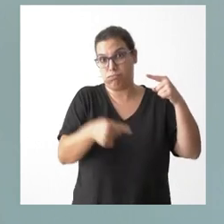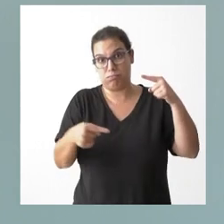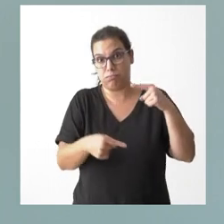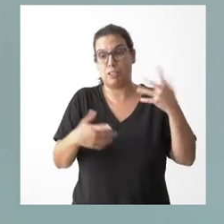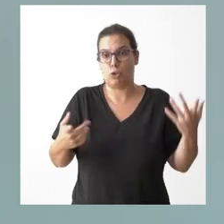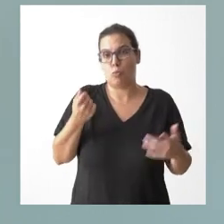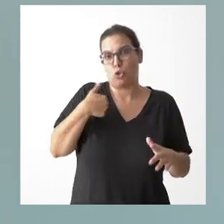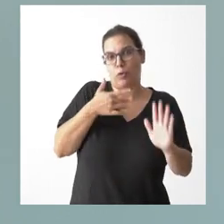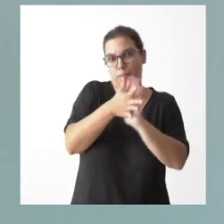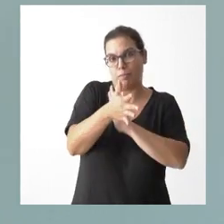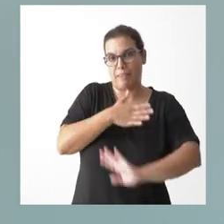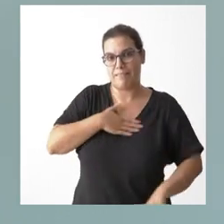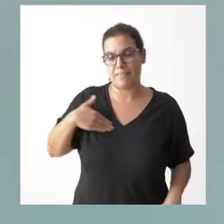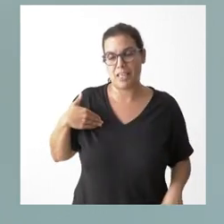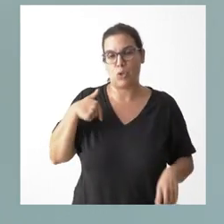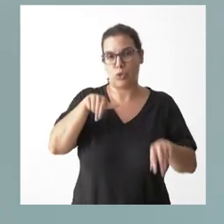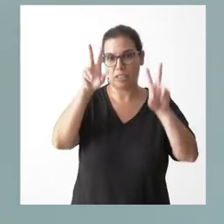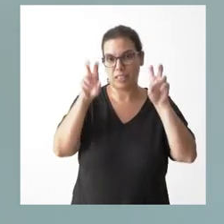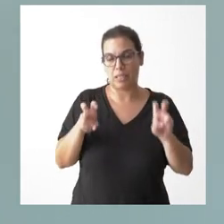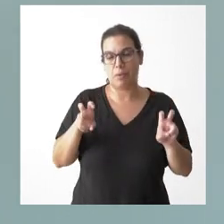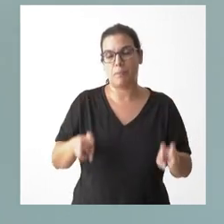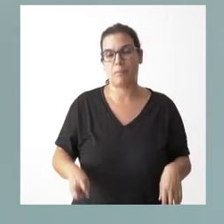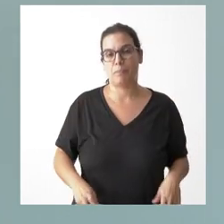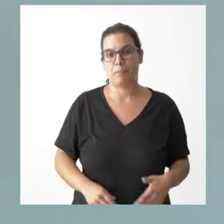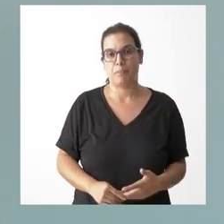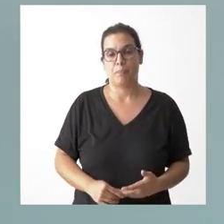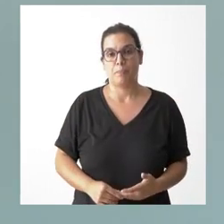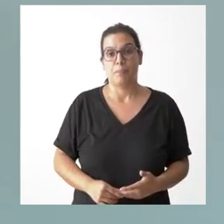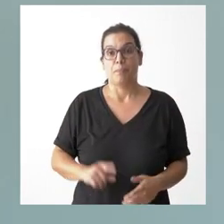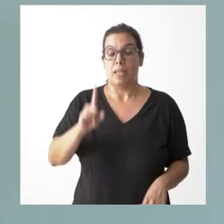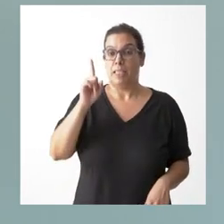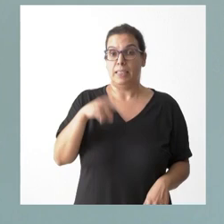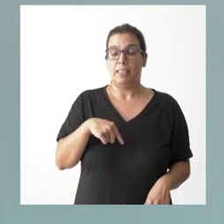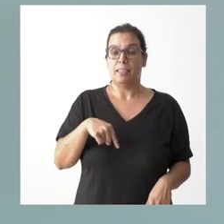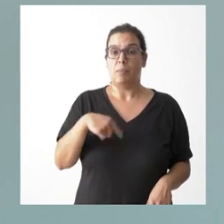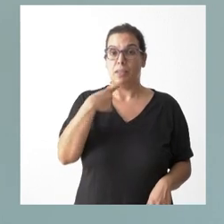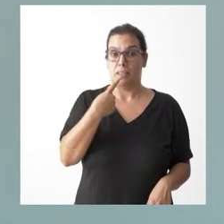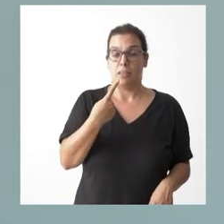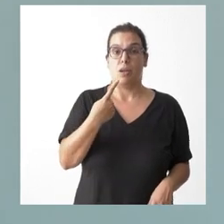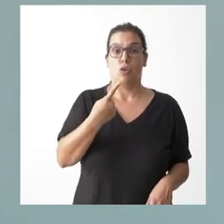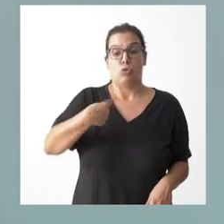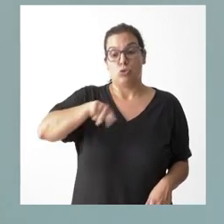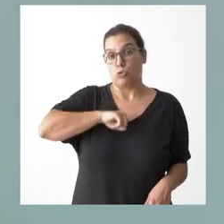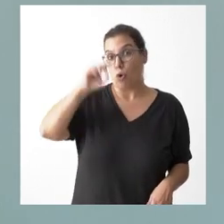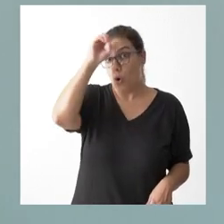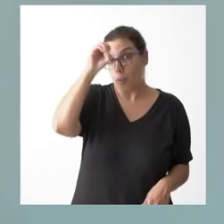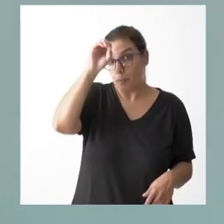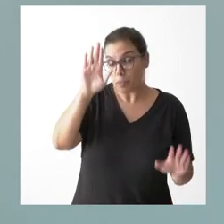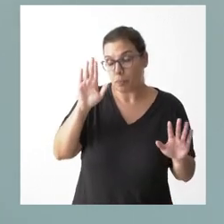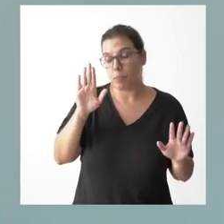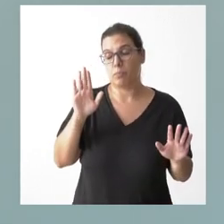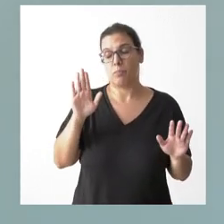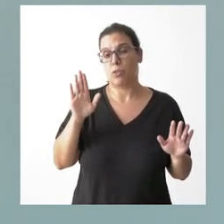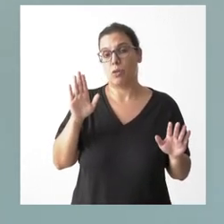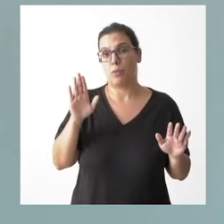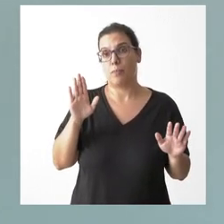les quiero manifestar sobre este asunto, donde también les señalo que, a nuestro juicio, donde no tenemos